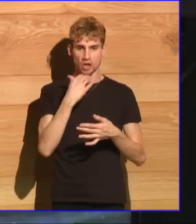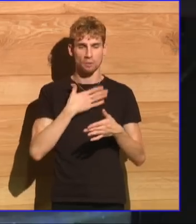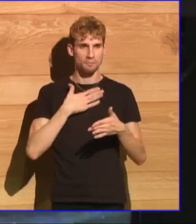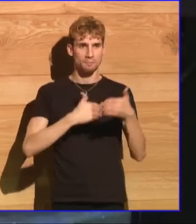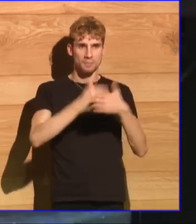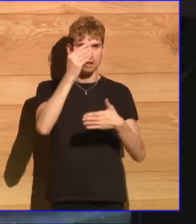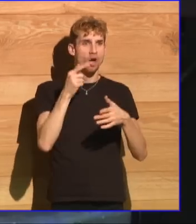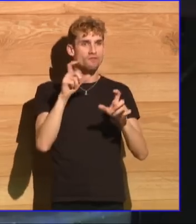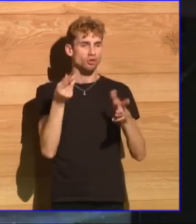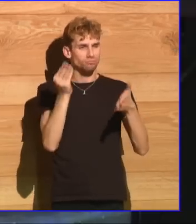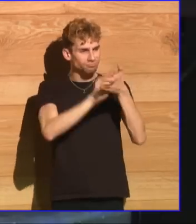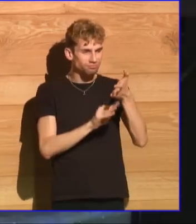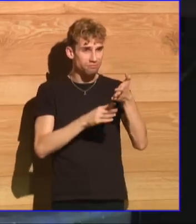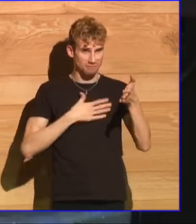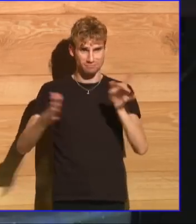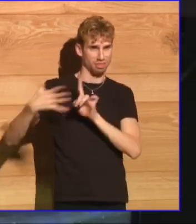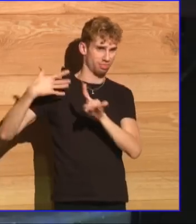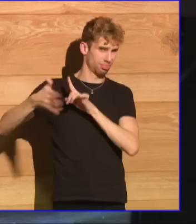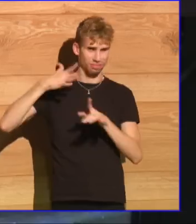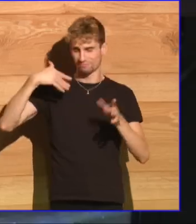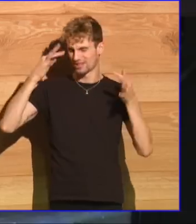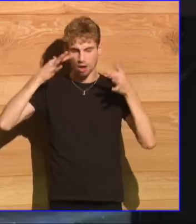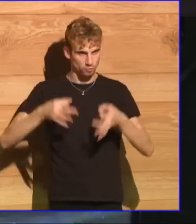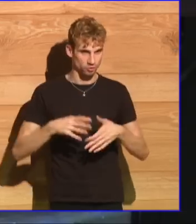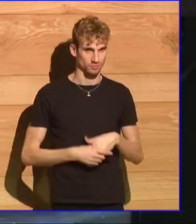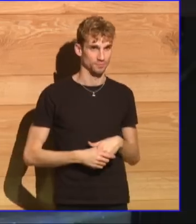mi pared fotos y me dan una somanta palo.